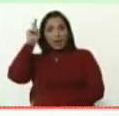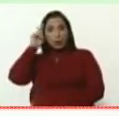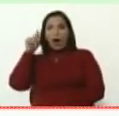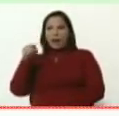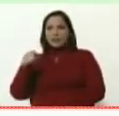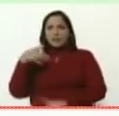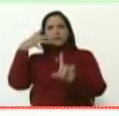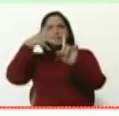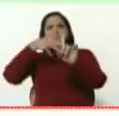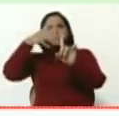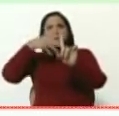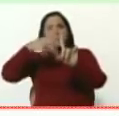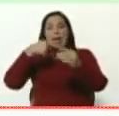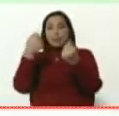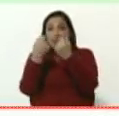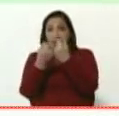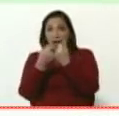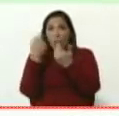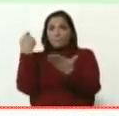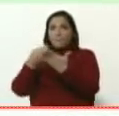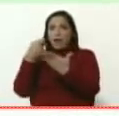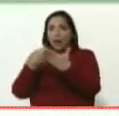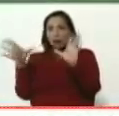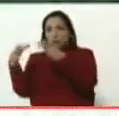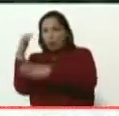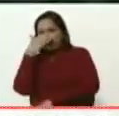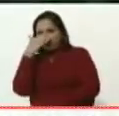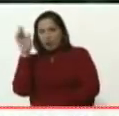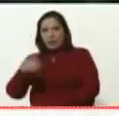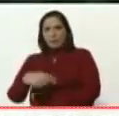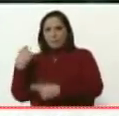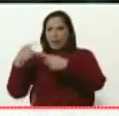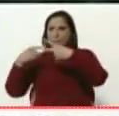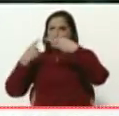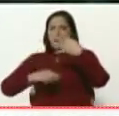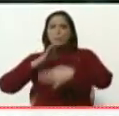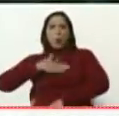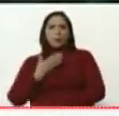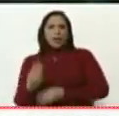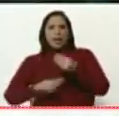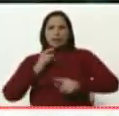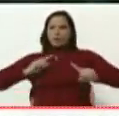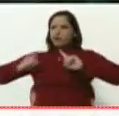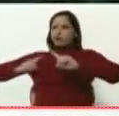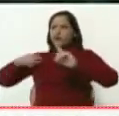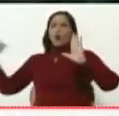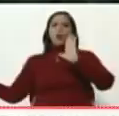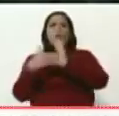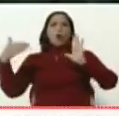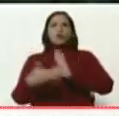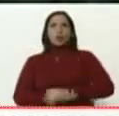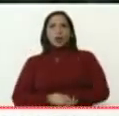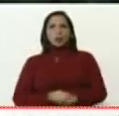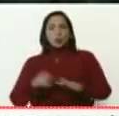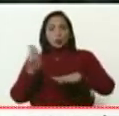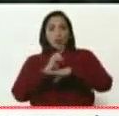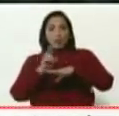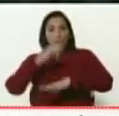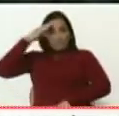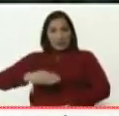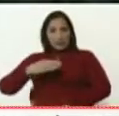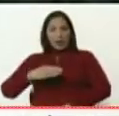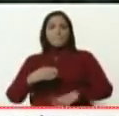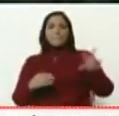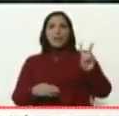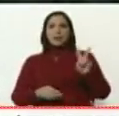instrucciones, dinero y una serie de aprestos logísticos para poder actuar contra una unidad militar